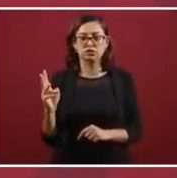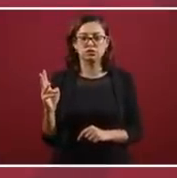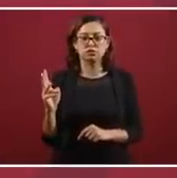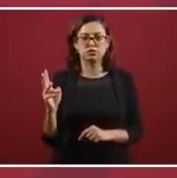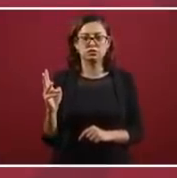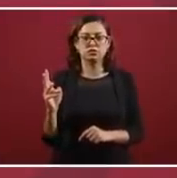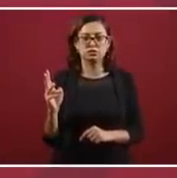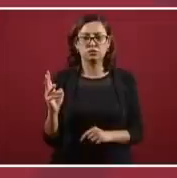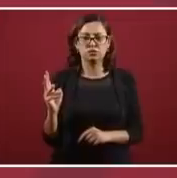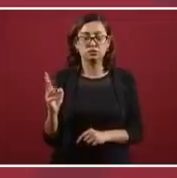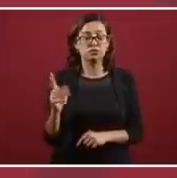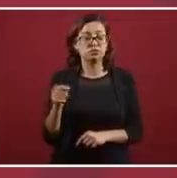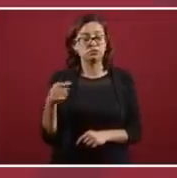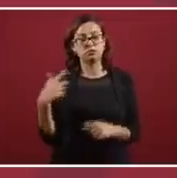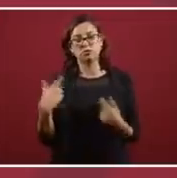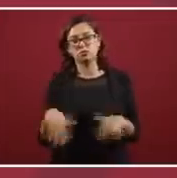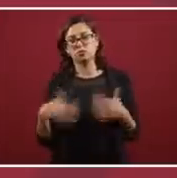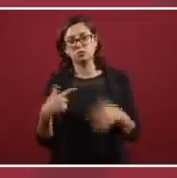una aliada